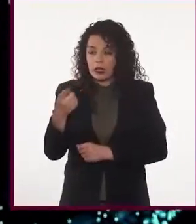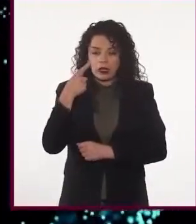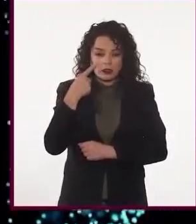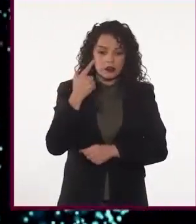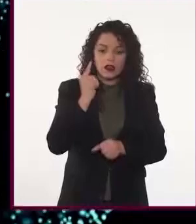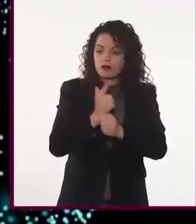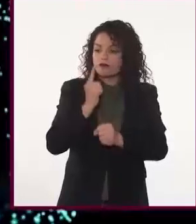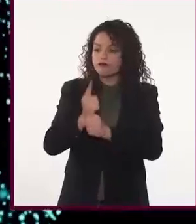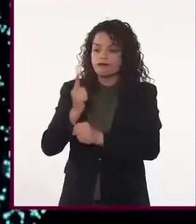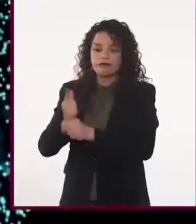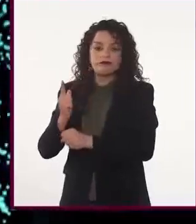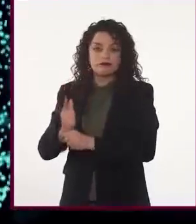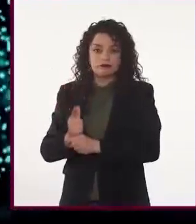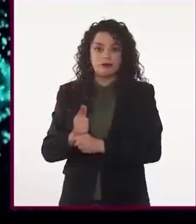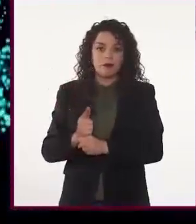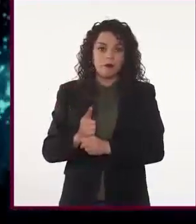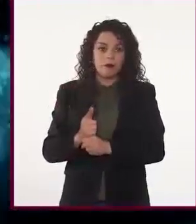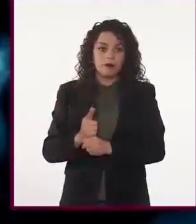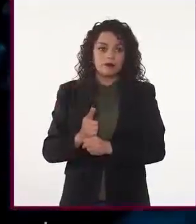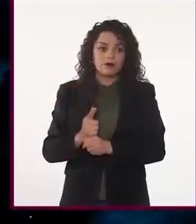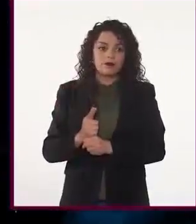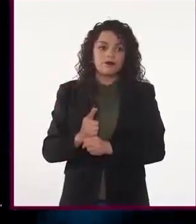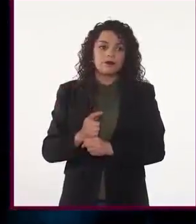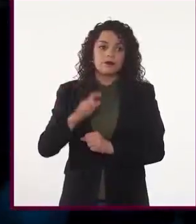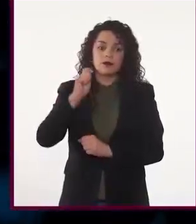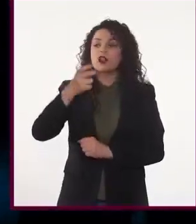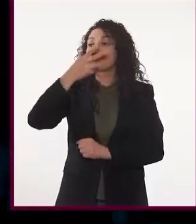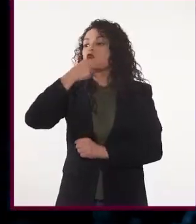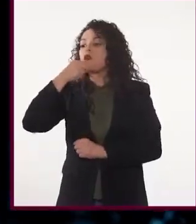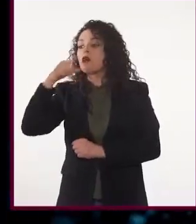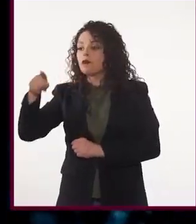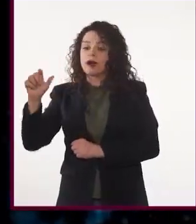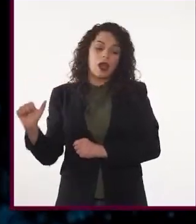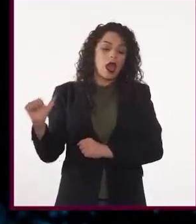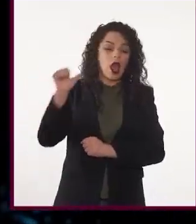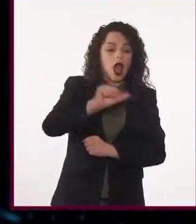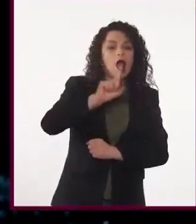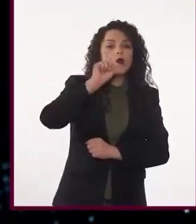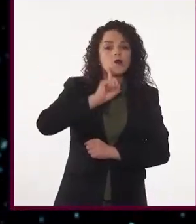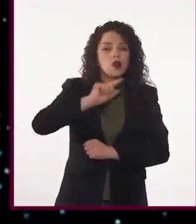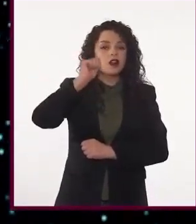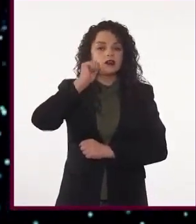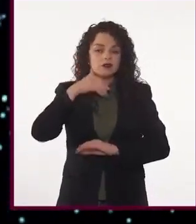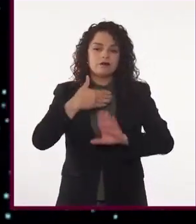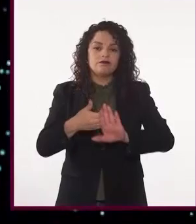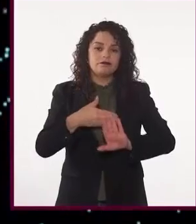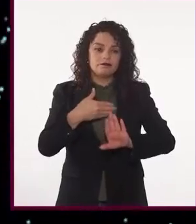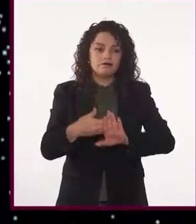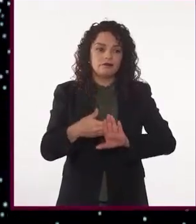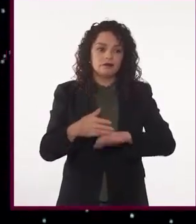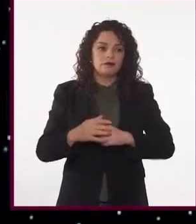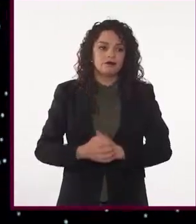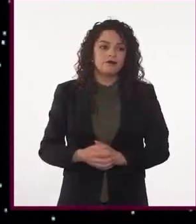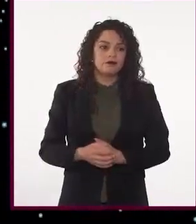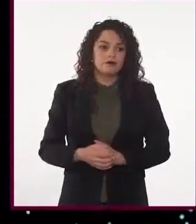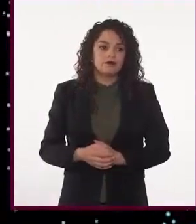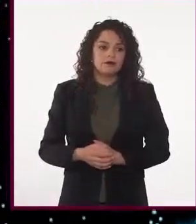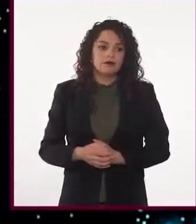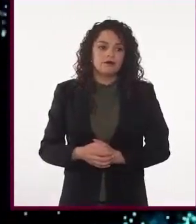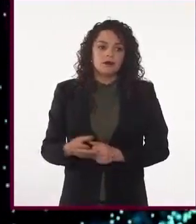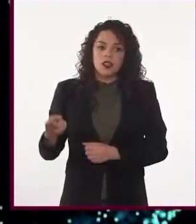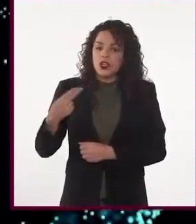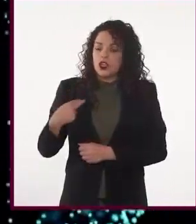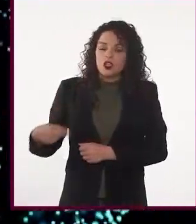observado o de alguna otra manera uno se ha enterado son de por parte de hombres hacia las mujeres. No existe otra cosa más que está